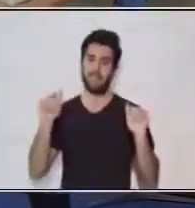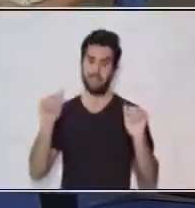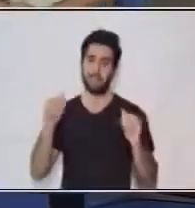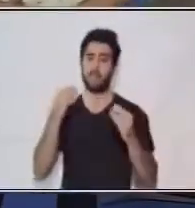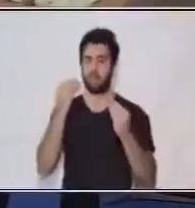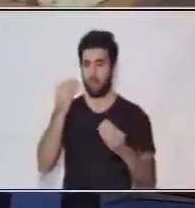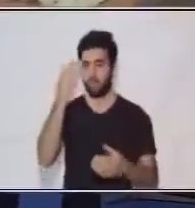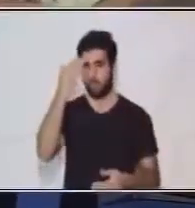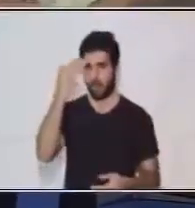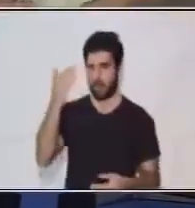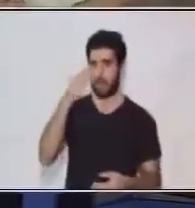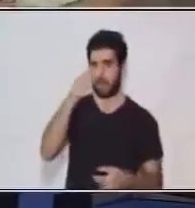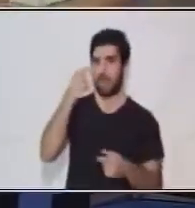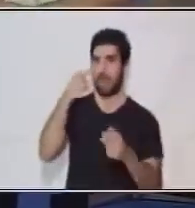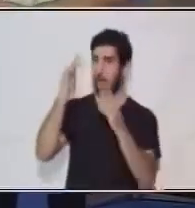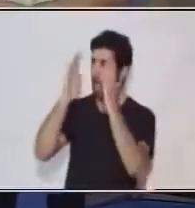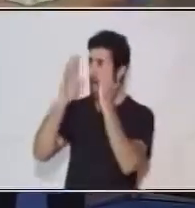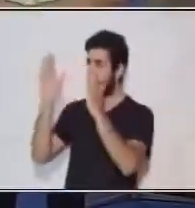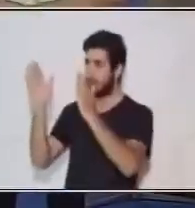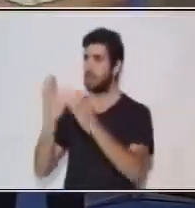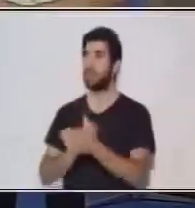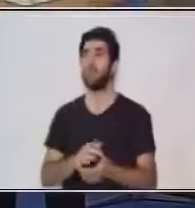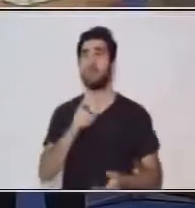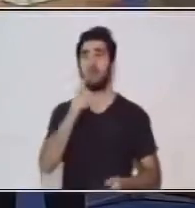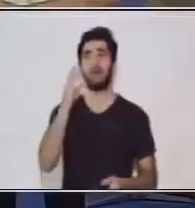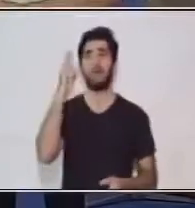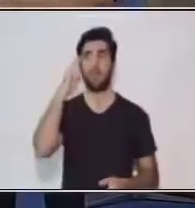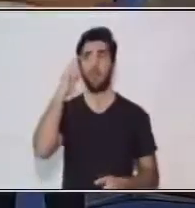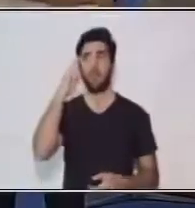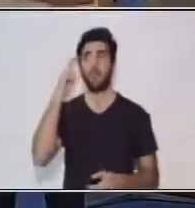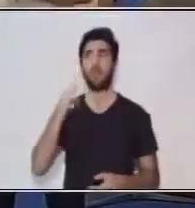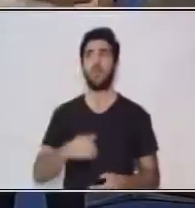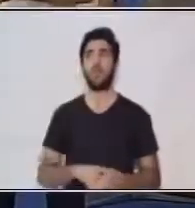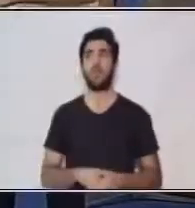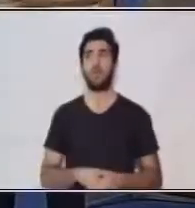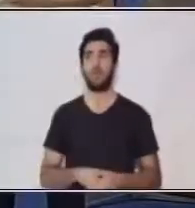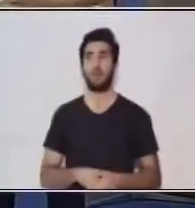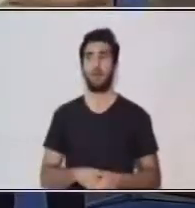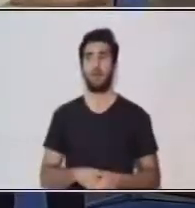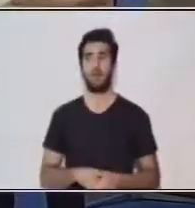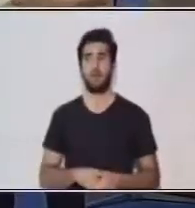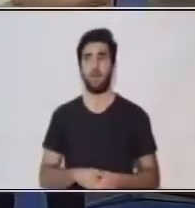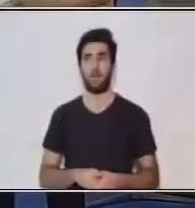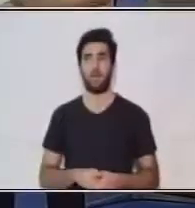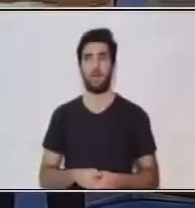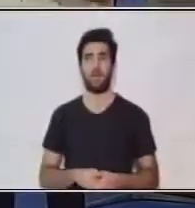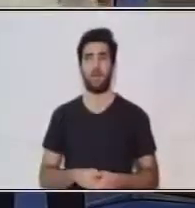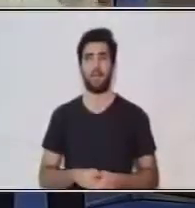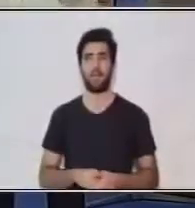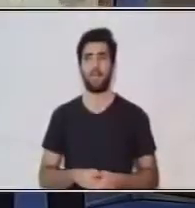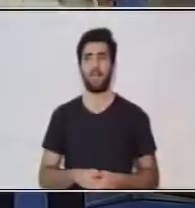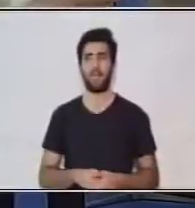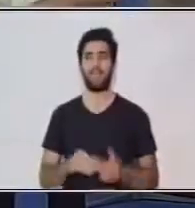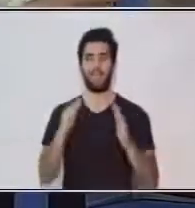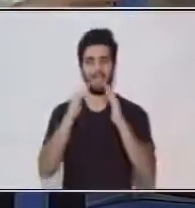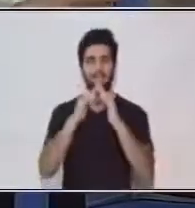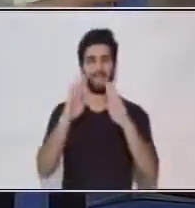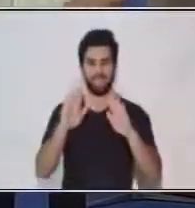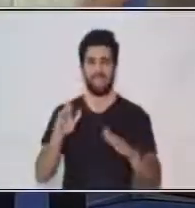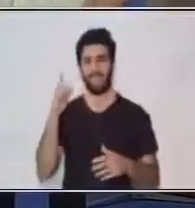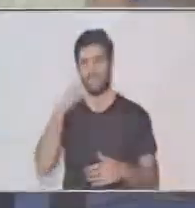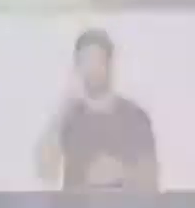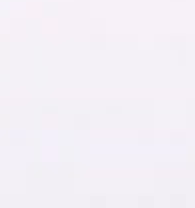muchas gracias por su atención. Entonces queremos recordarle que yo aprendo en casa.